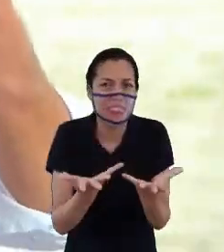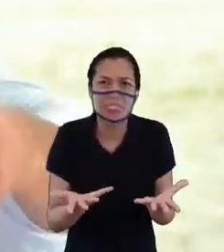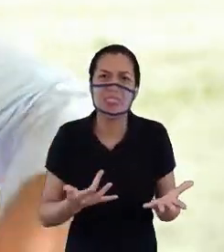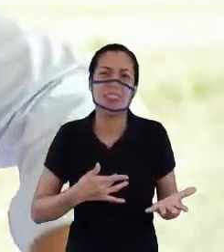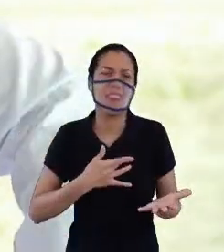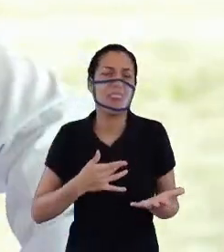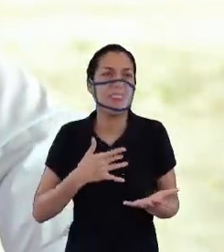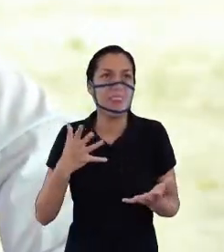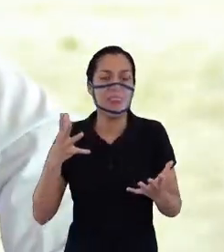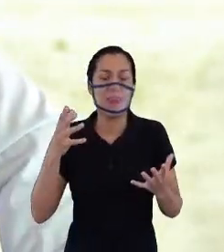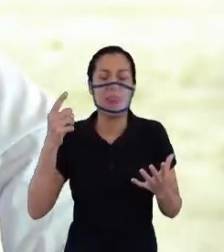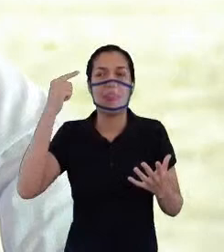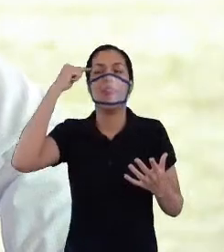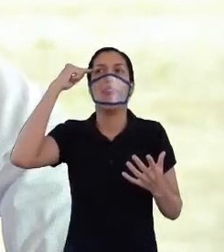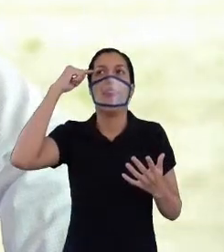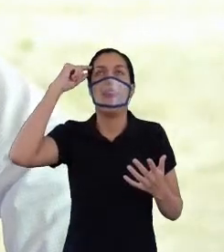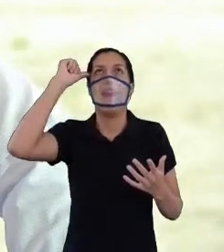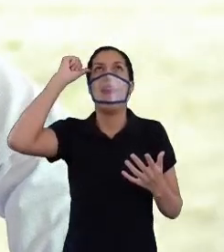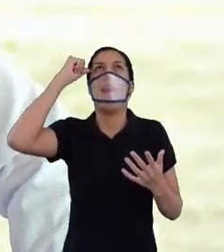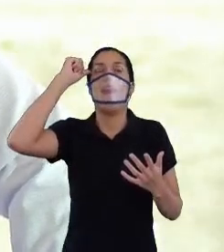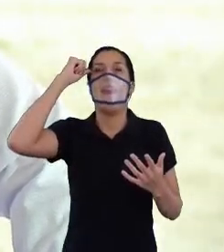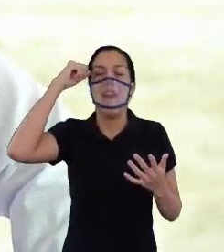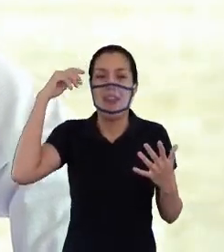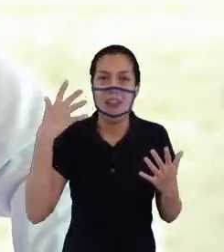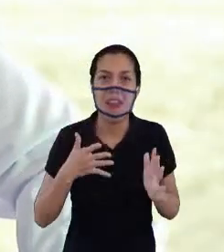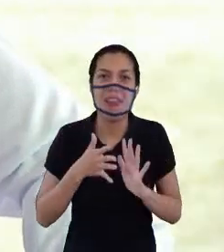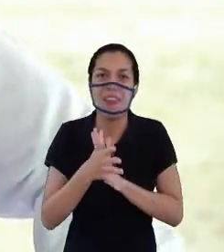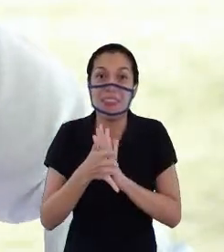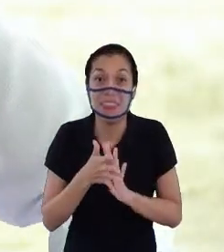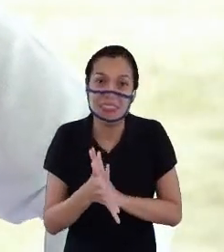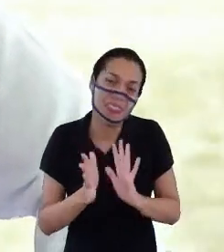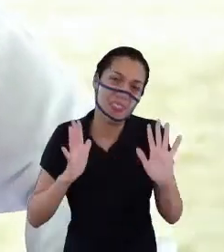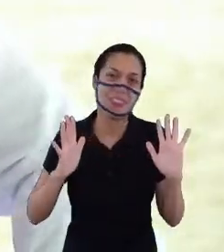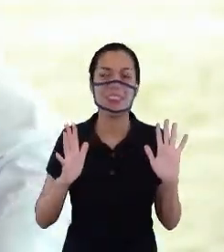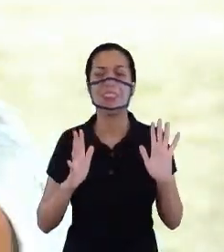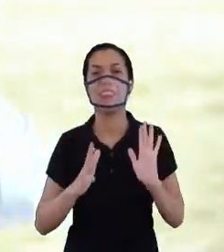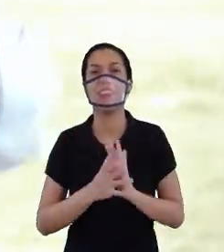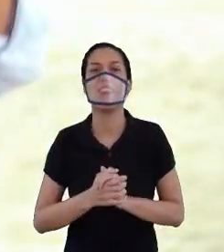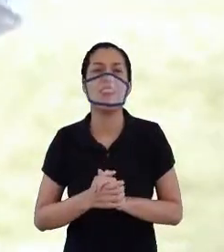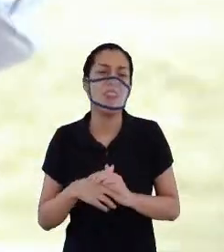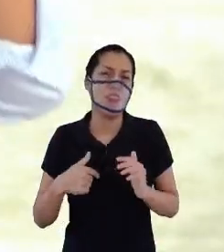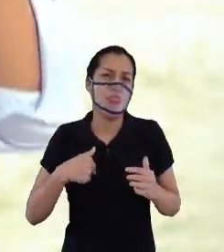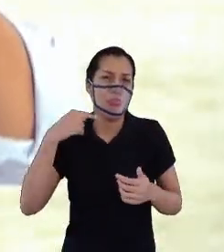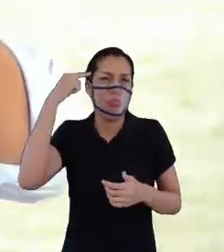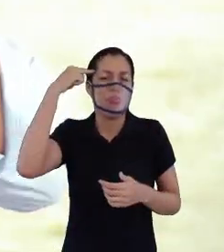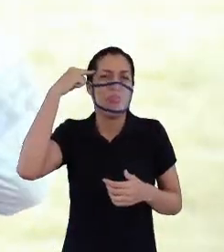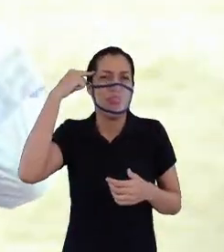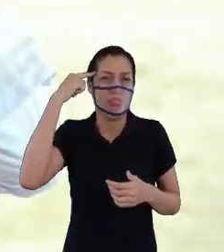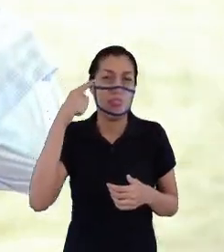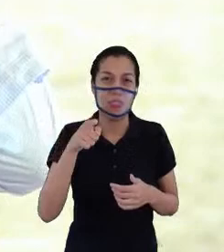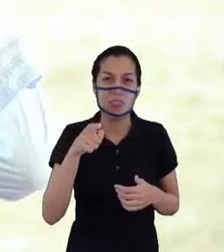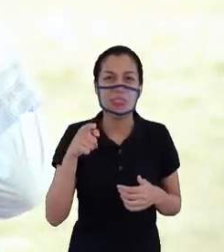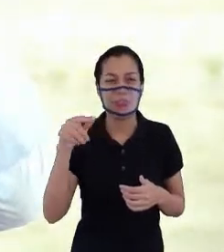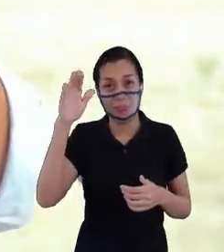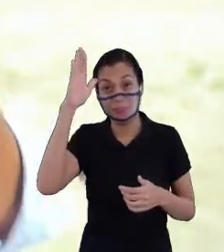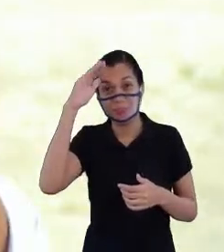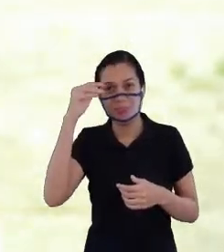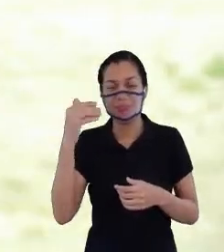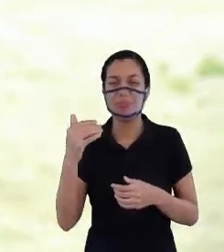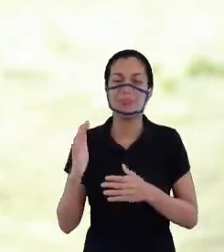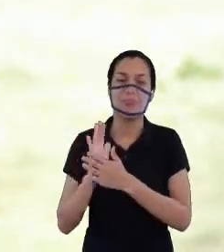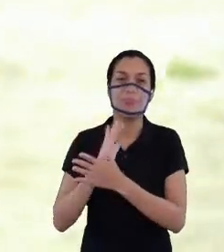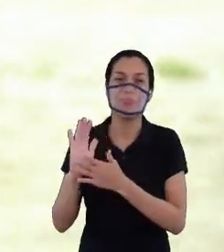cosas que se me vienen a la cabeza en este momento tan especial. Yo pienso que si nos vamos atrás, como lo decía Jaime, lo decía